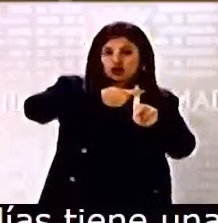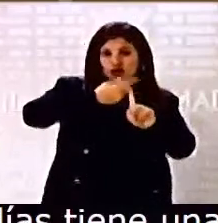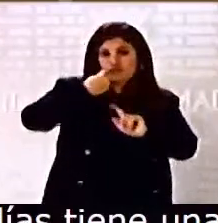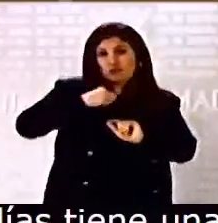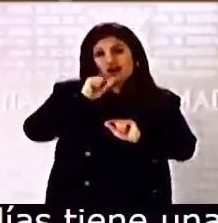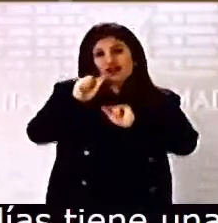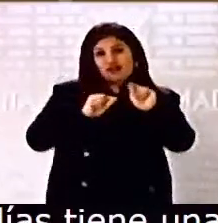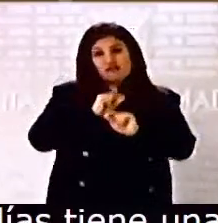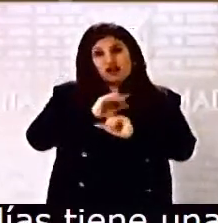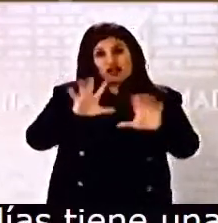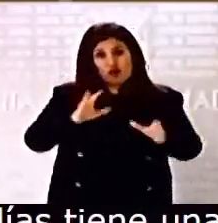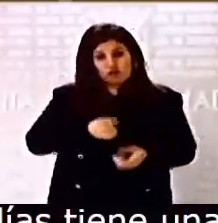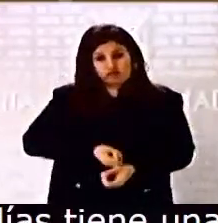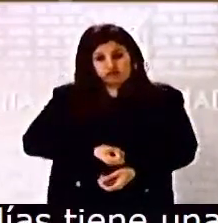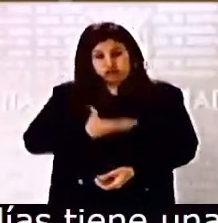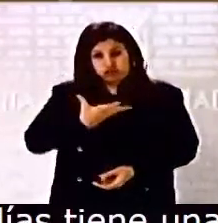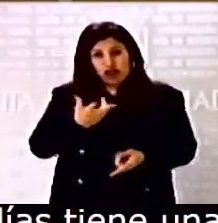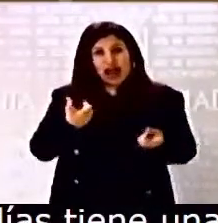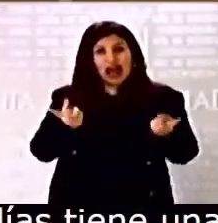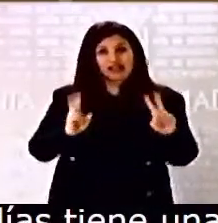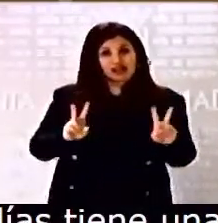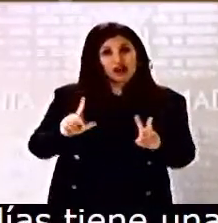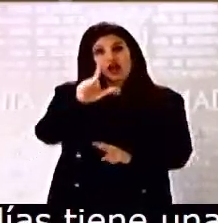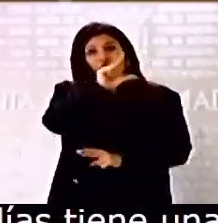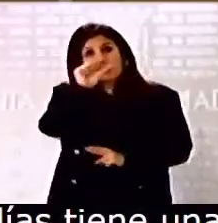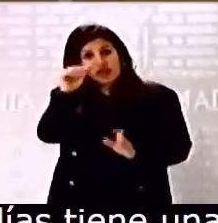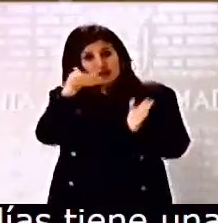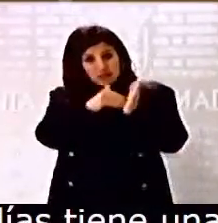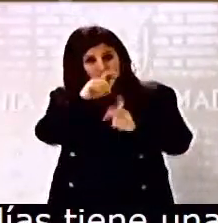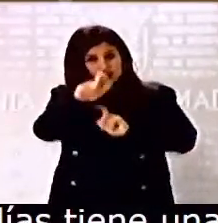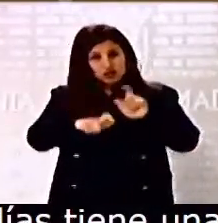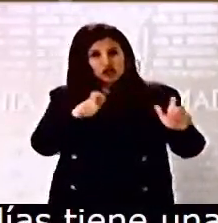activa por cada 100.000 habitantes